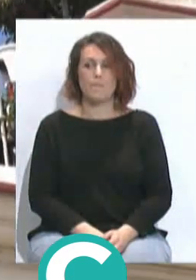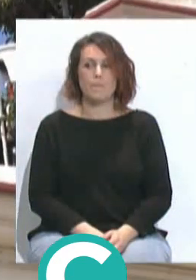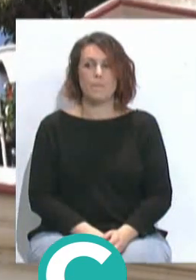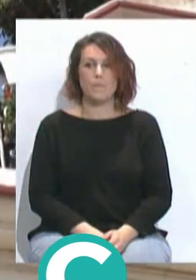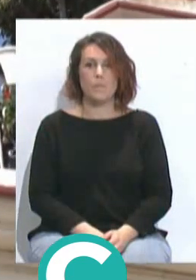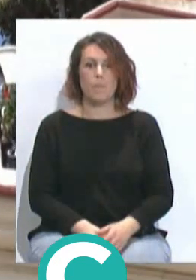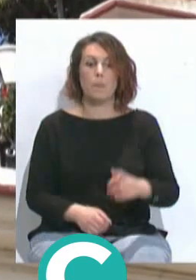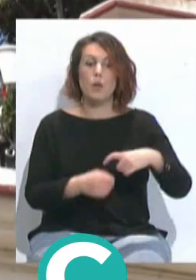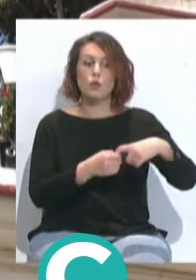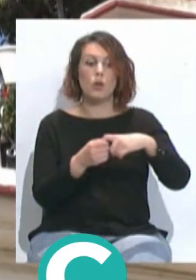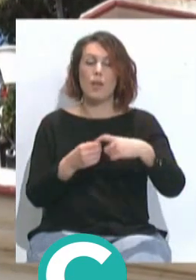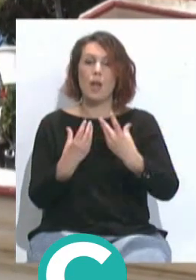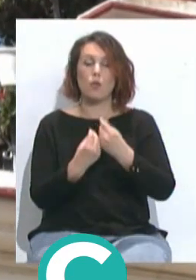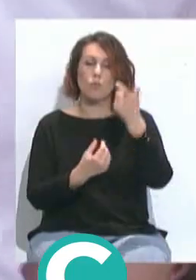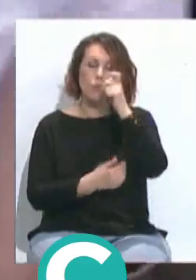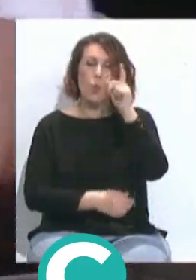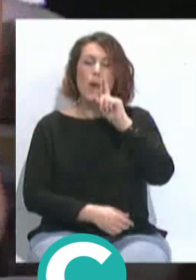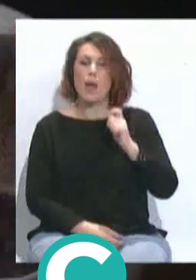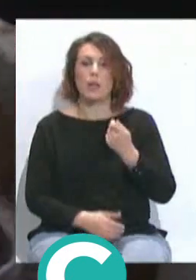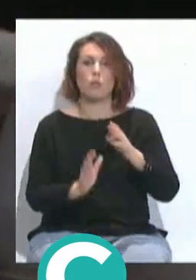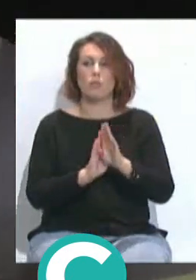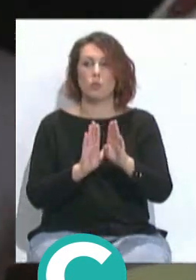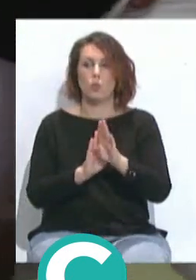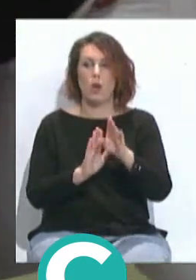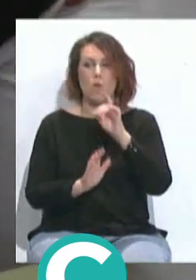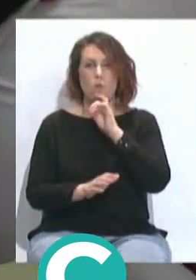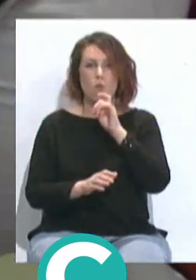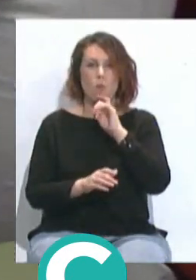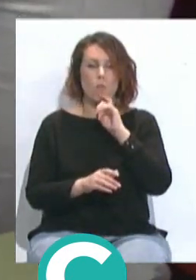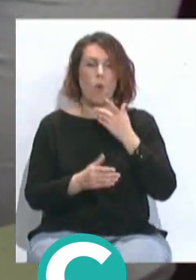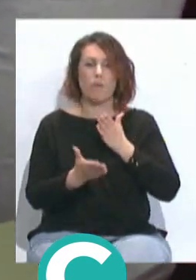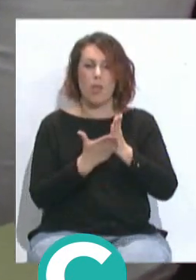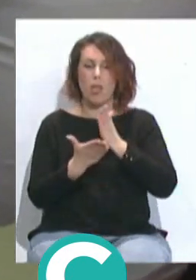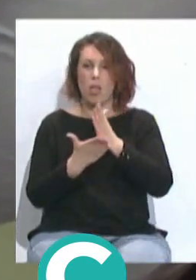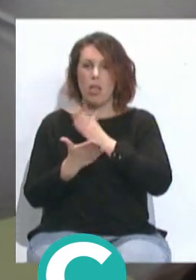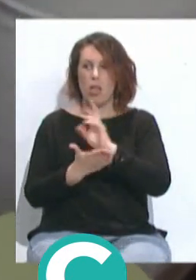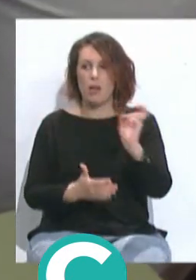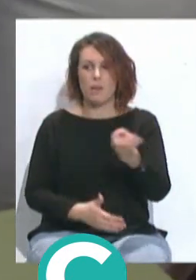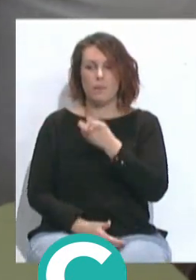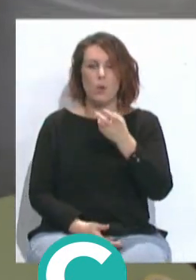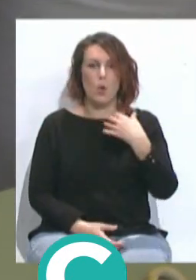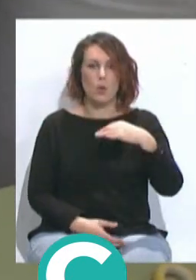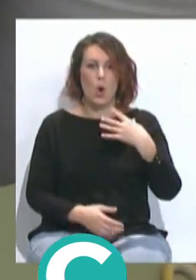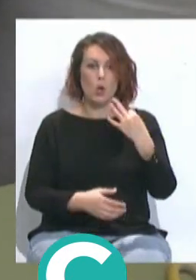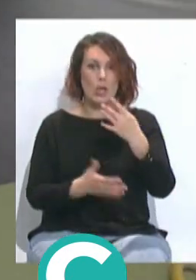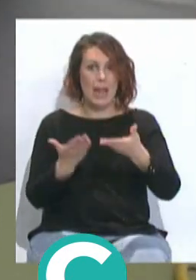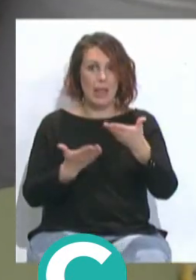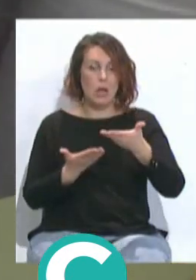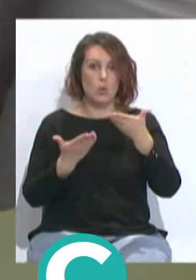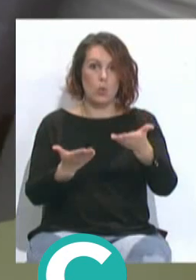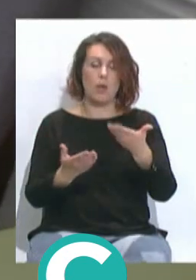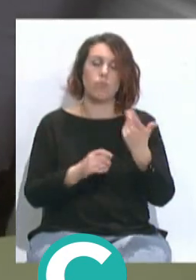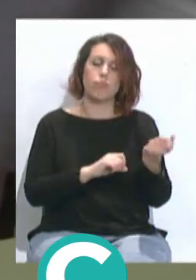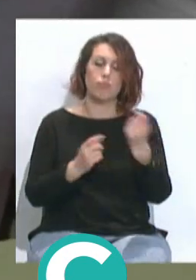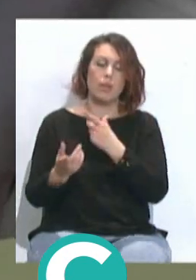la solidaridad con el pueblo ucraniano continúa y a través de diferentes vías no sólo las toneladas de ayuda enviadas